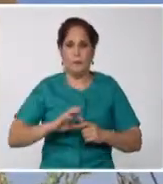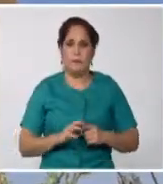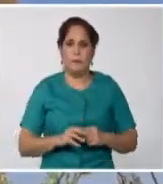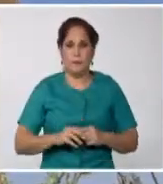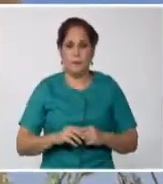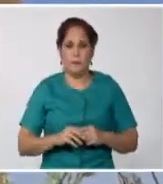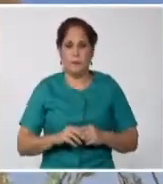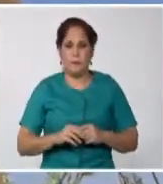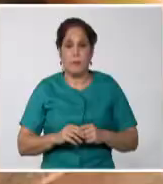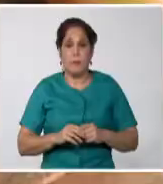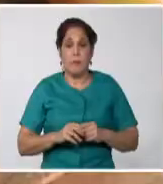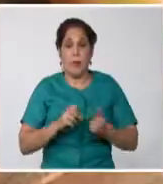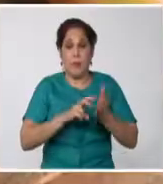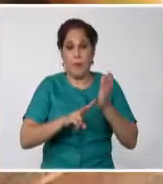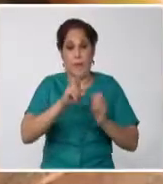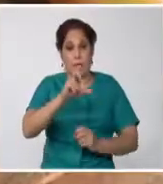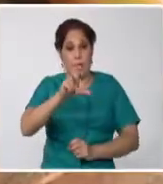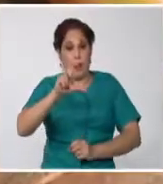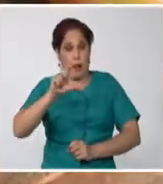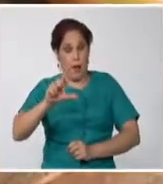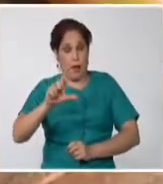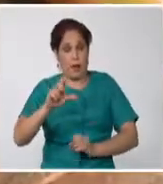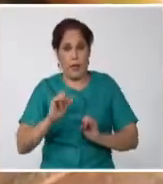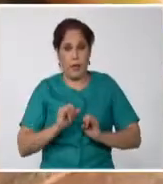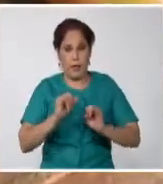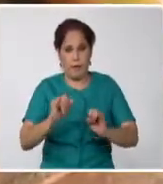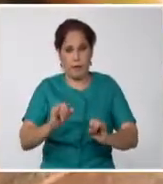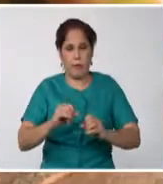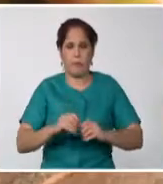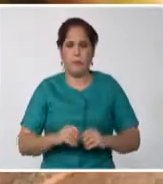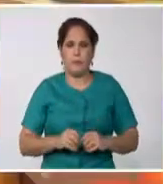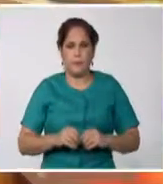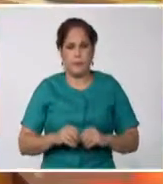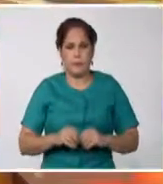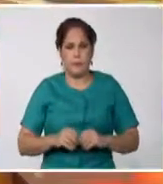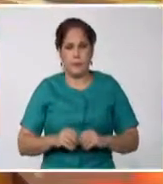Desde Villa Clara, Griselis Moreno, Sistema Informativo de la Televisión Cubana.